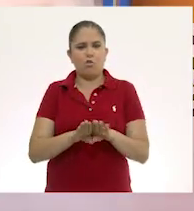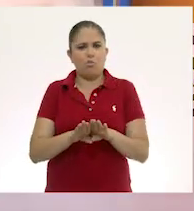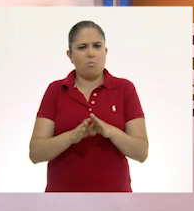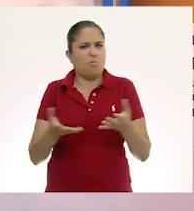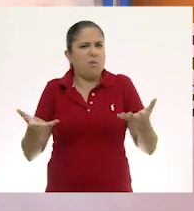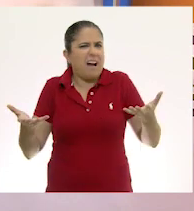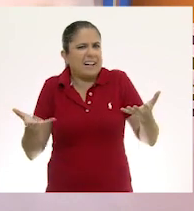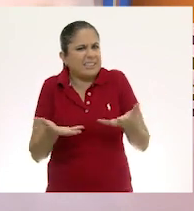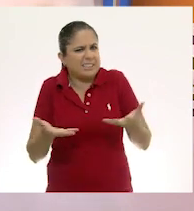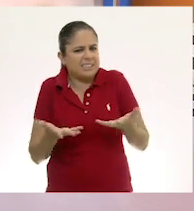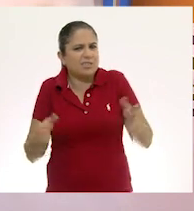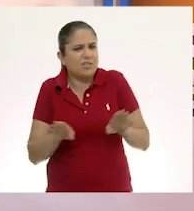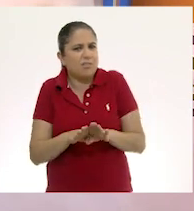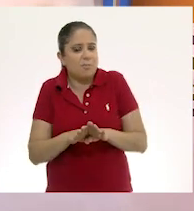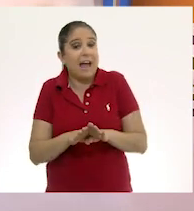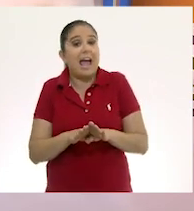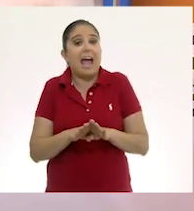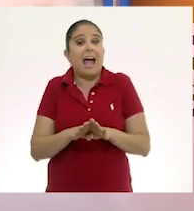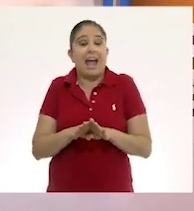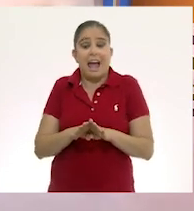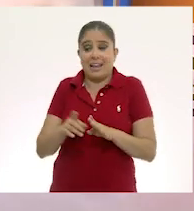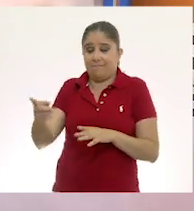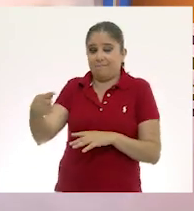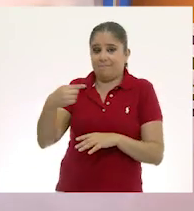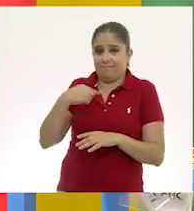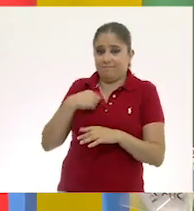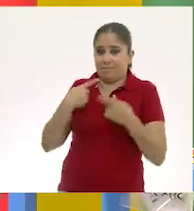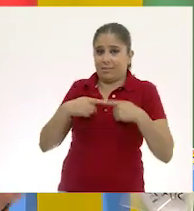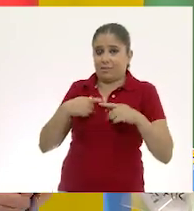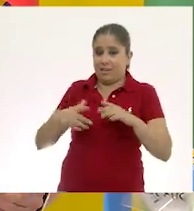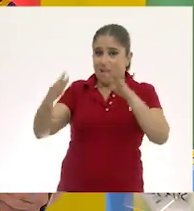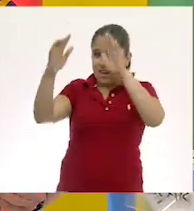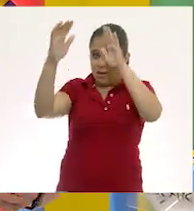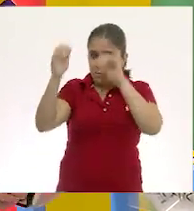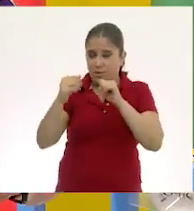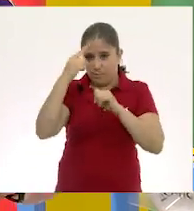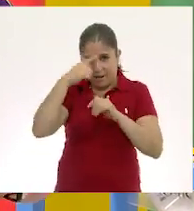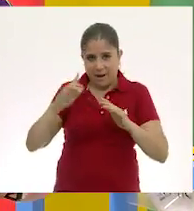Y es un acuerdo entre las personas que van